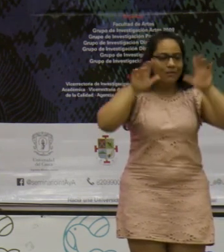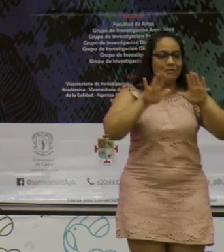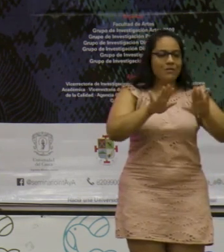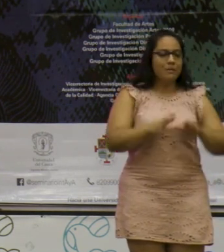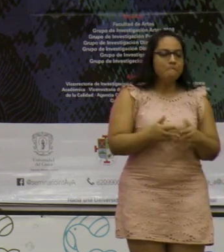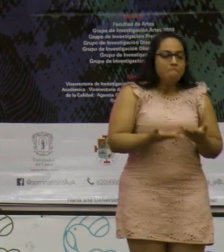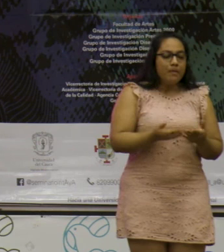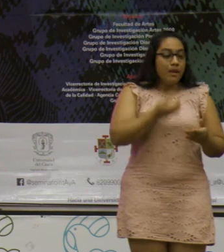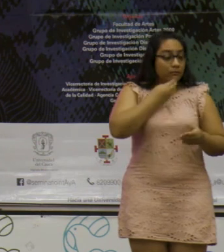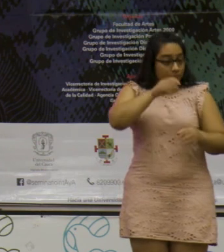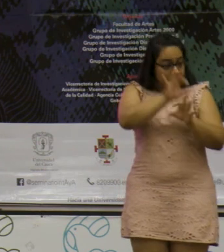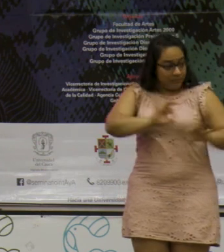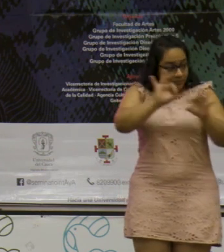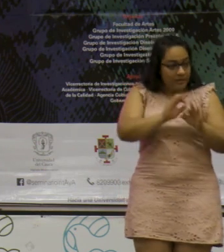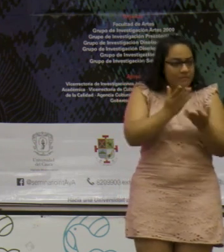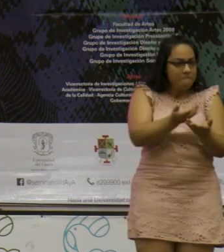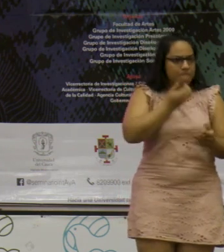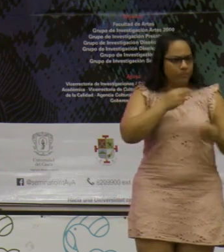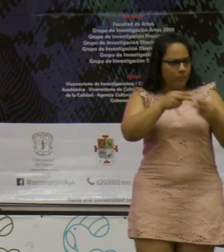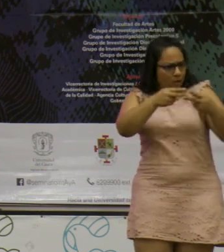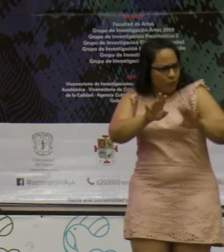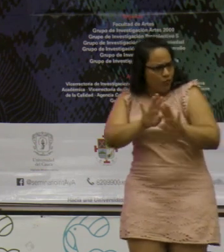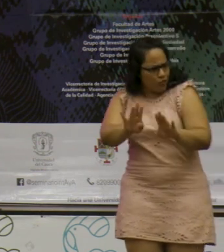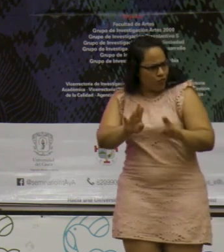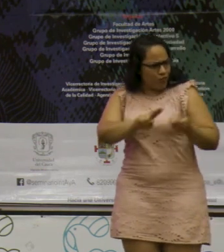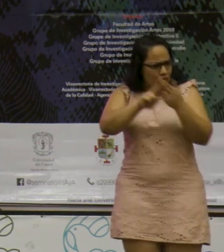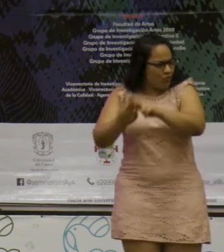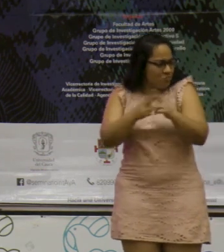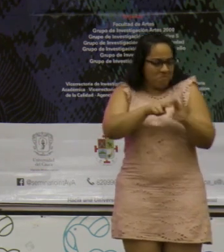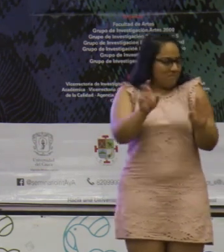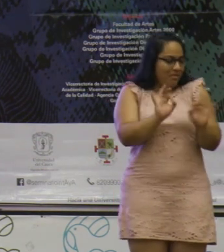se utiliza que no necesariamente equivale a un sustantivo, a una cosa.